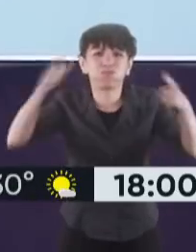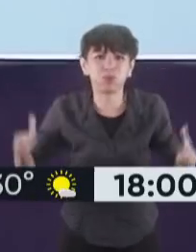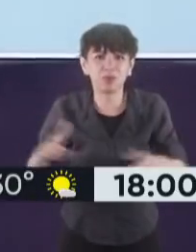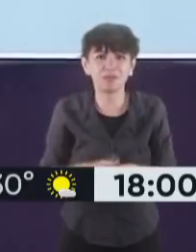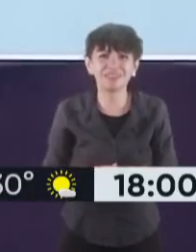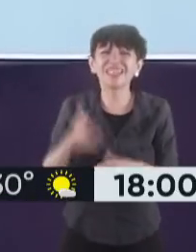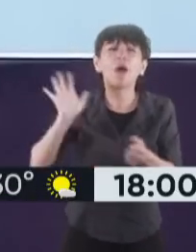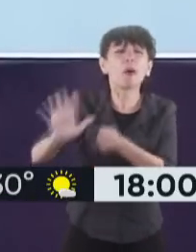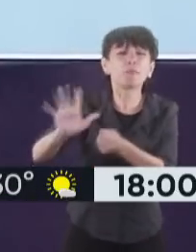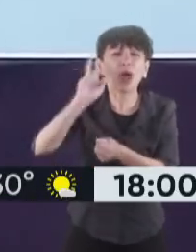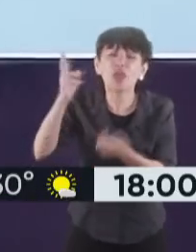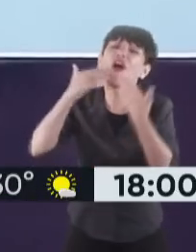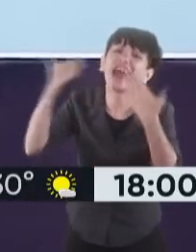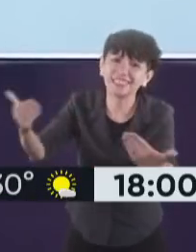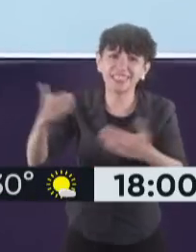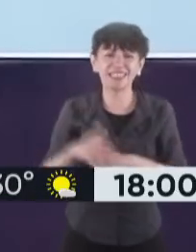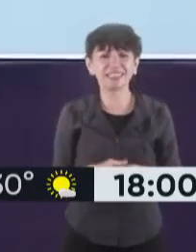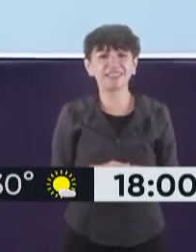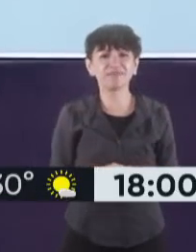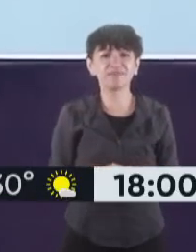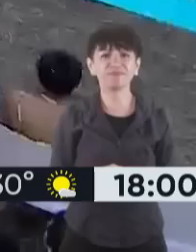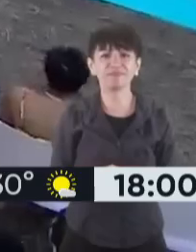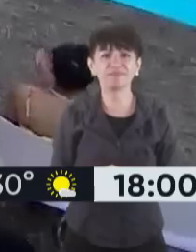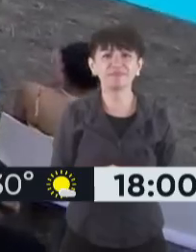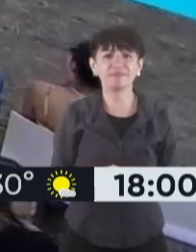Gracias, compañero, por la bocina.